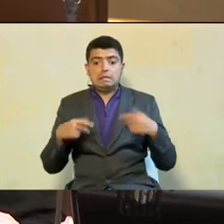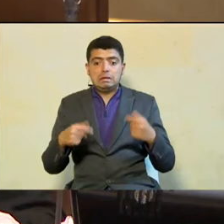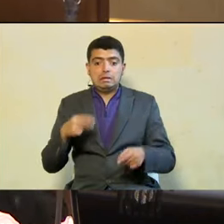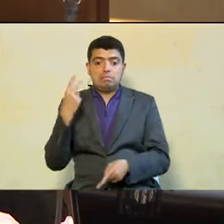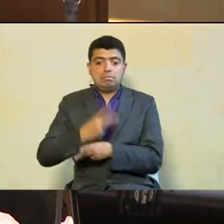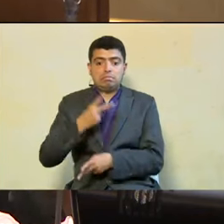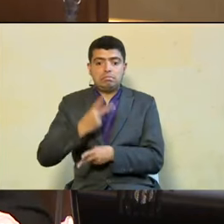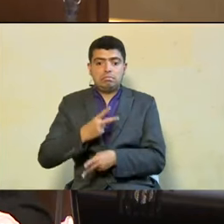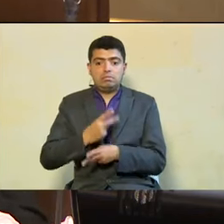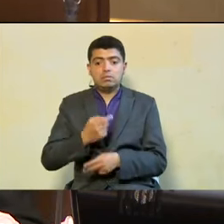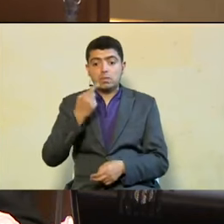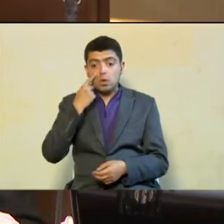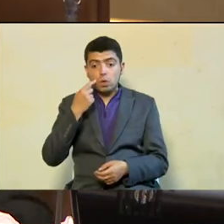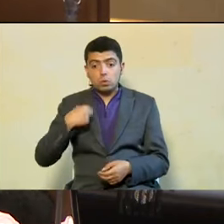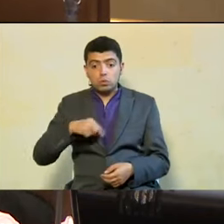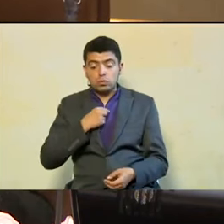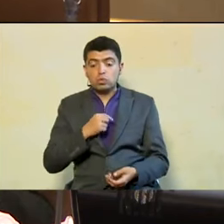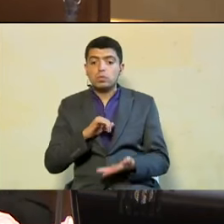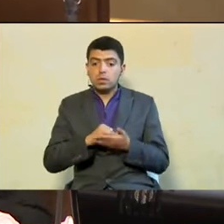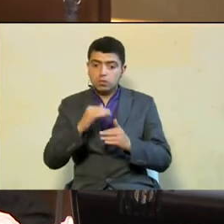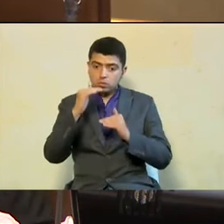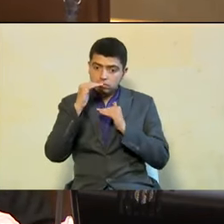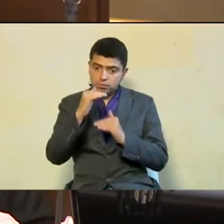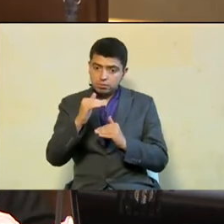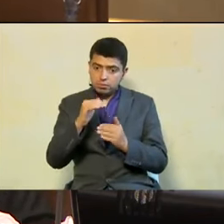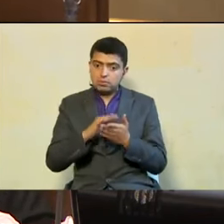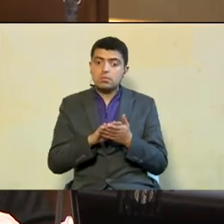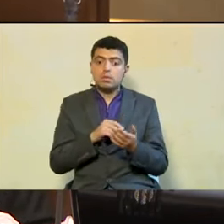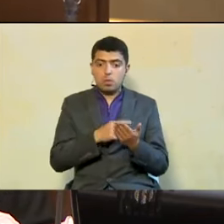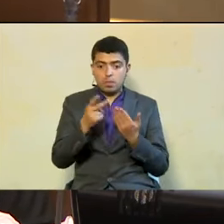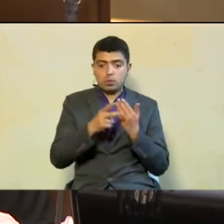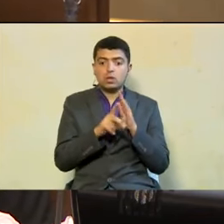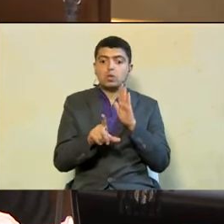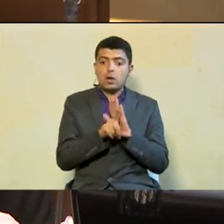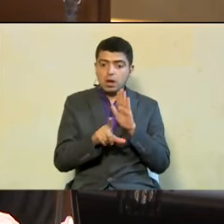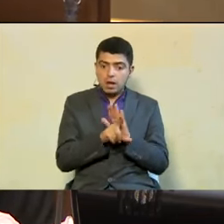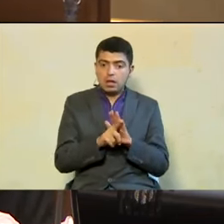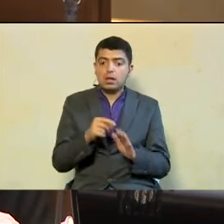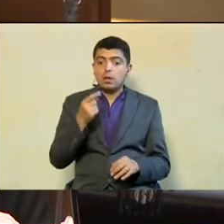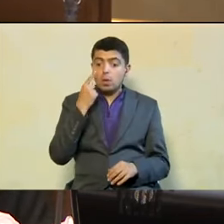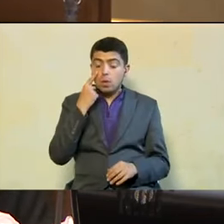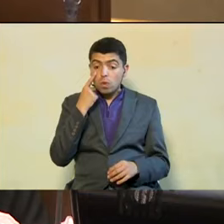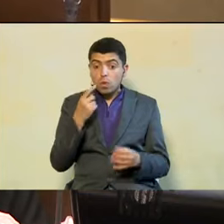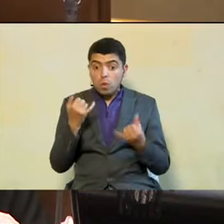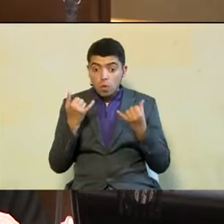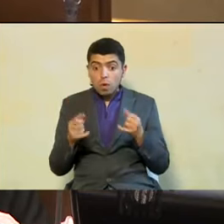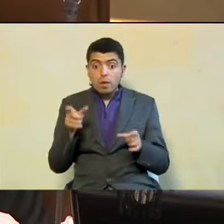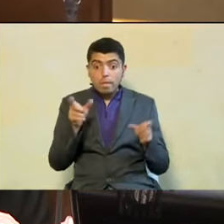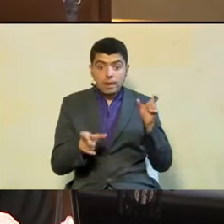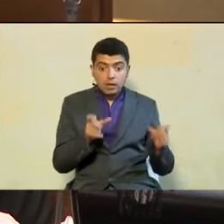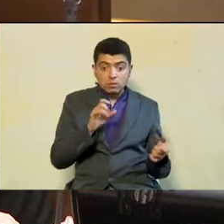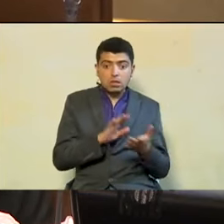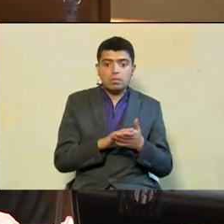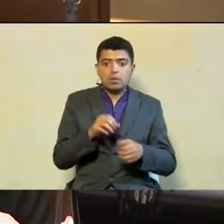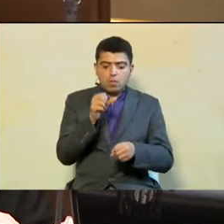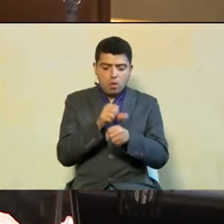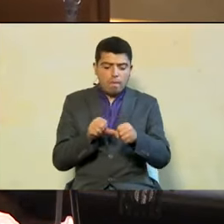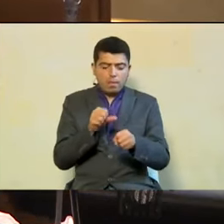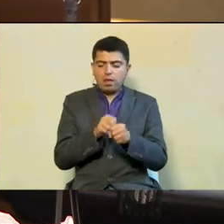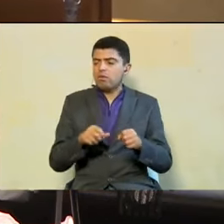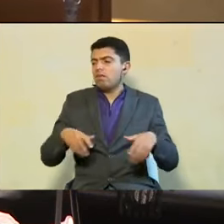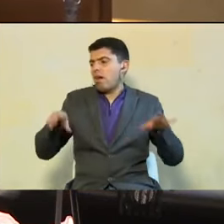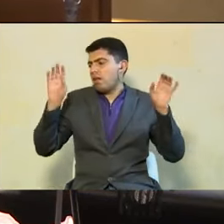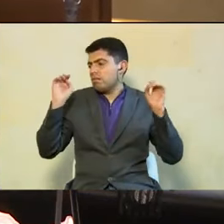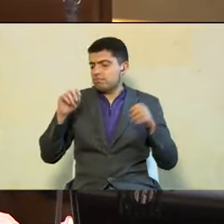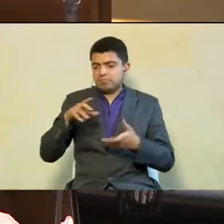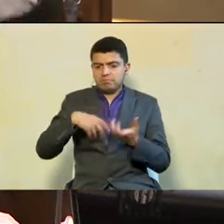y es el límite que este proyecto de ley sanamente pone para que las personas que hoy están realizando procedimientos estéticos